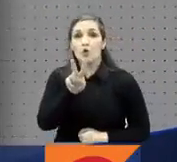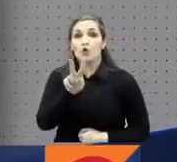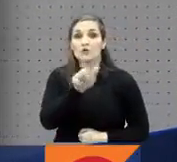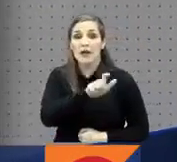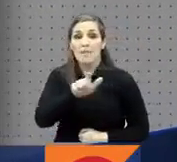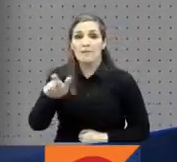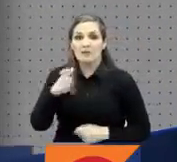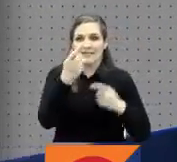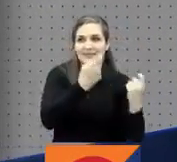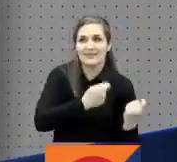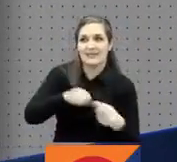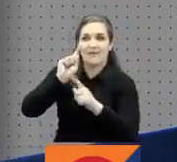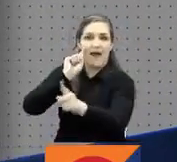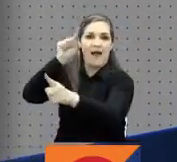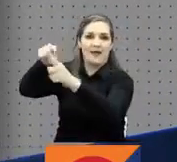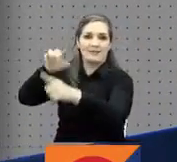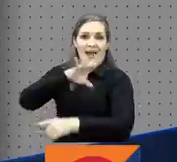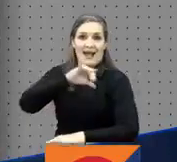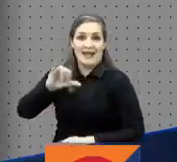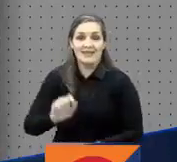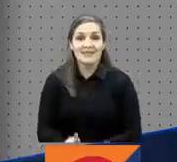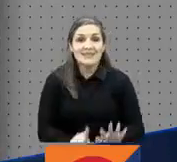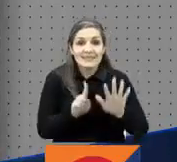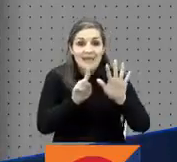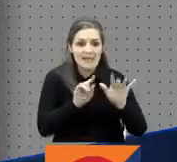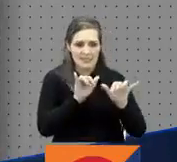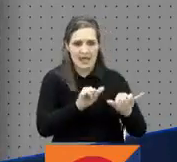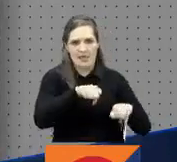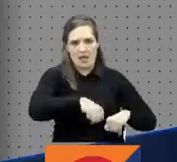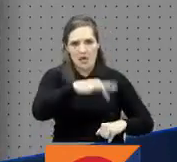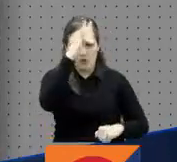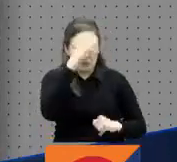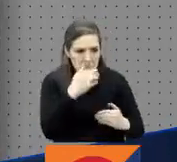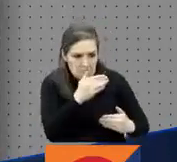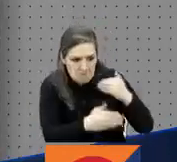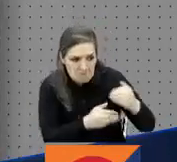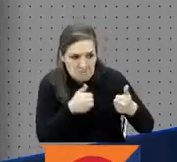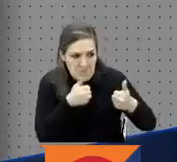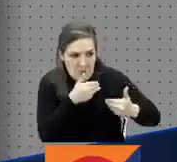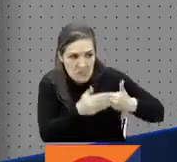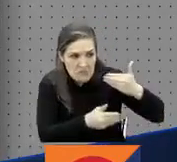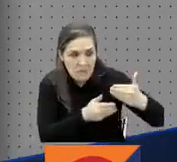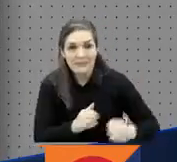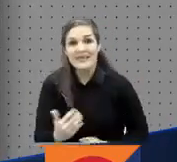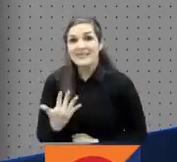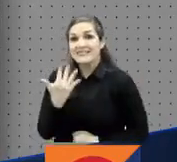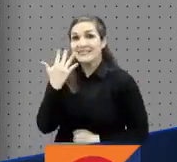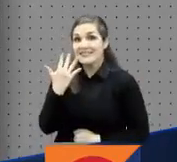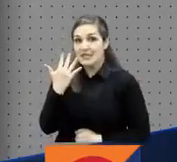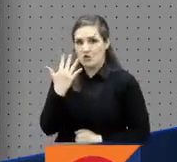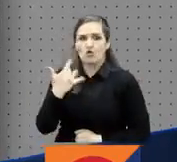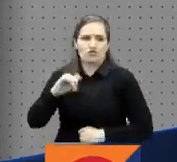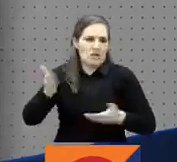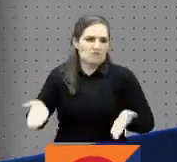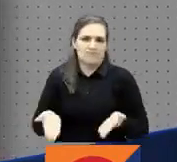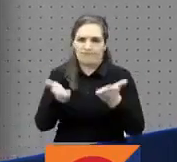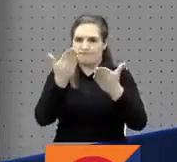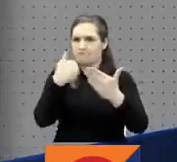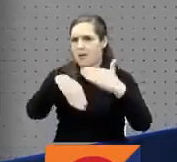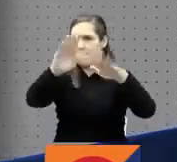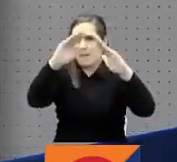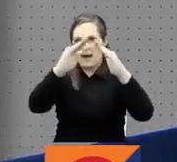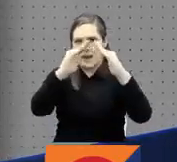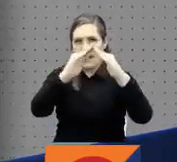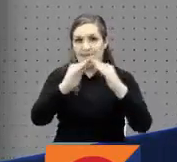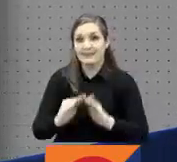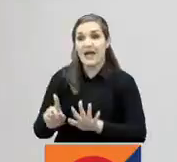complejidad en la ciudad de Cali. 6 personas están en observación, pendientes de evolución médica. 5 de los atendidos ya fueron dados de alta y 6 más